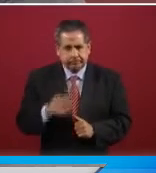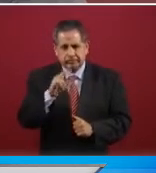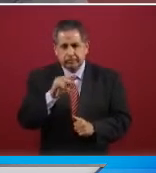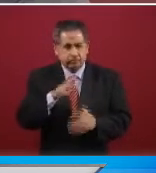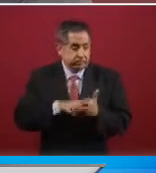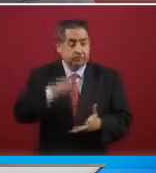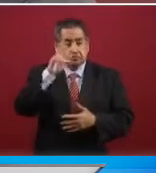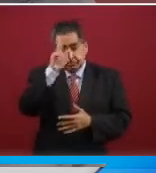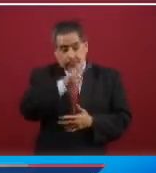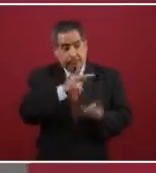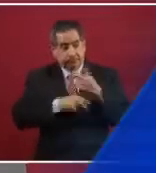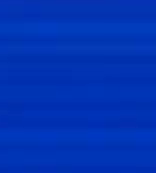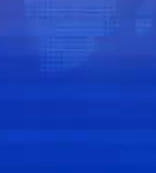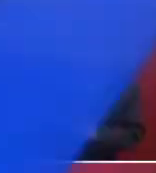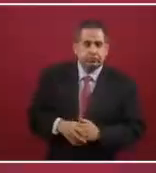se desarrolle plenamente.